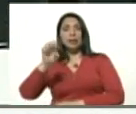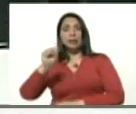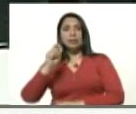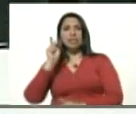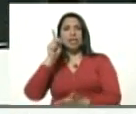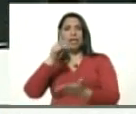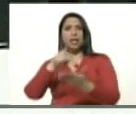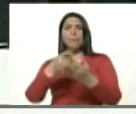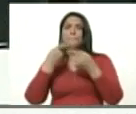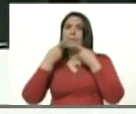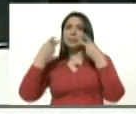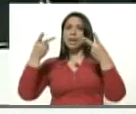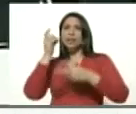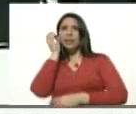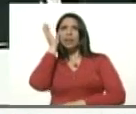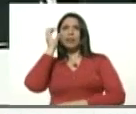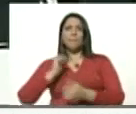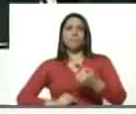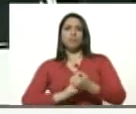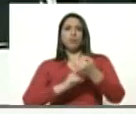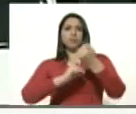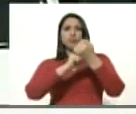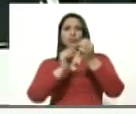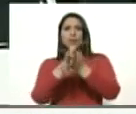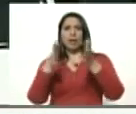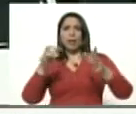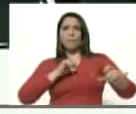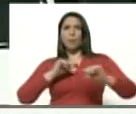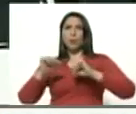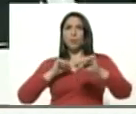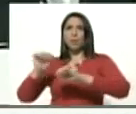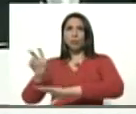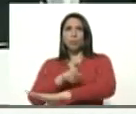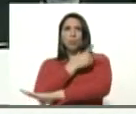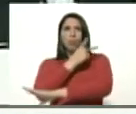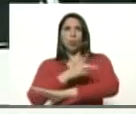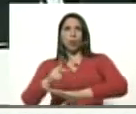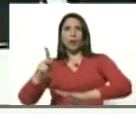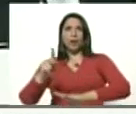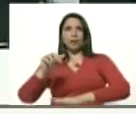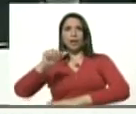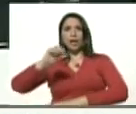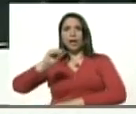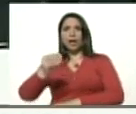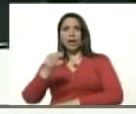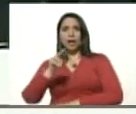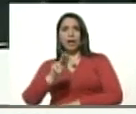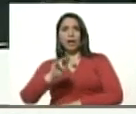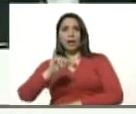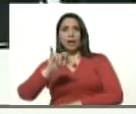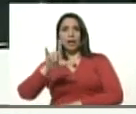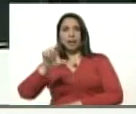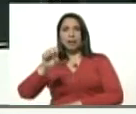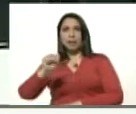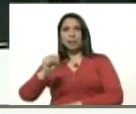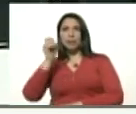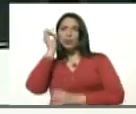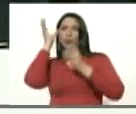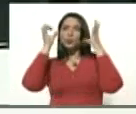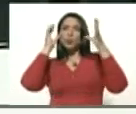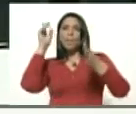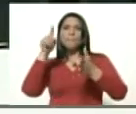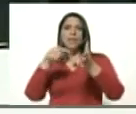y vamos a impulsar este gran movimiento de poetas Aquiles Nasoa, que surjan 1000